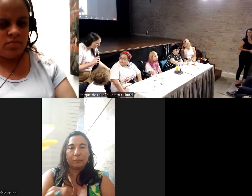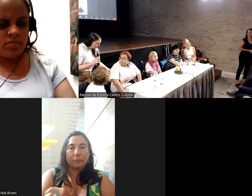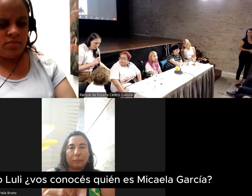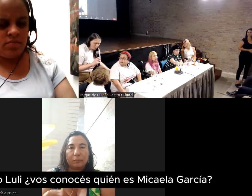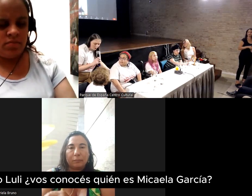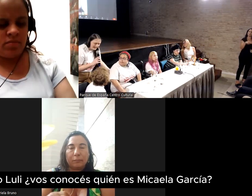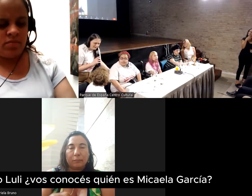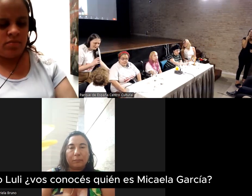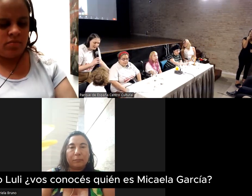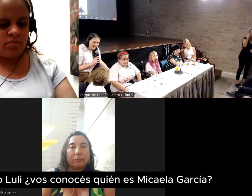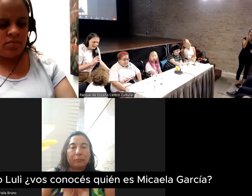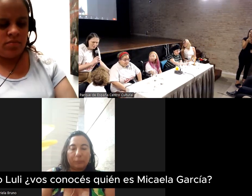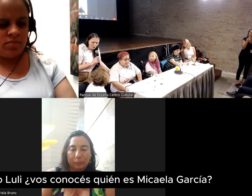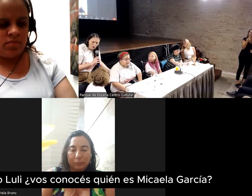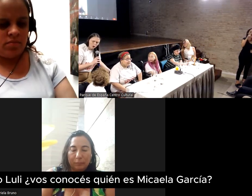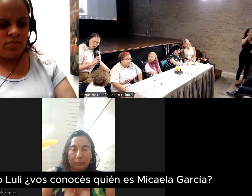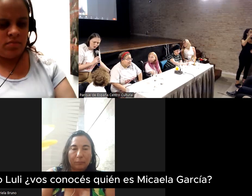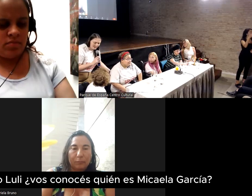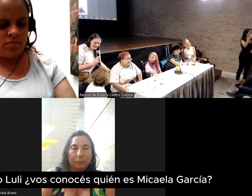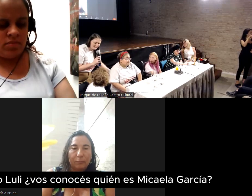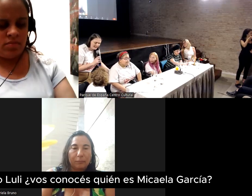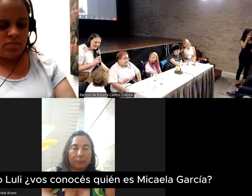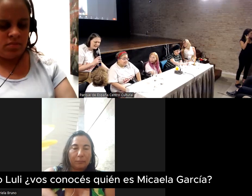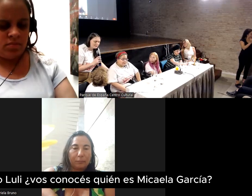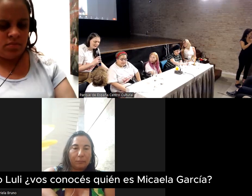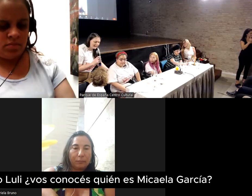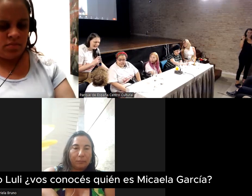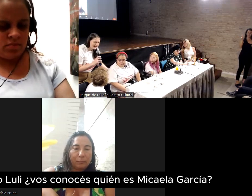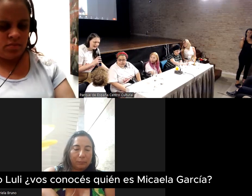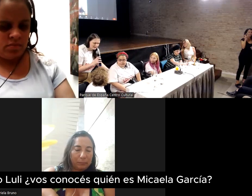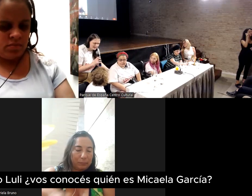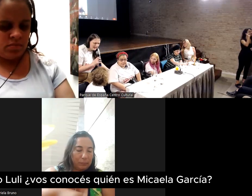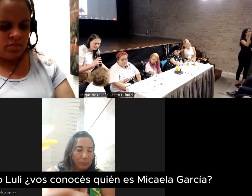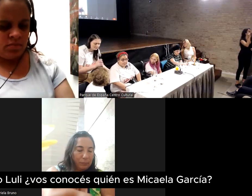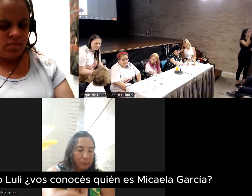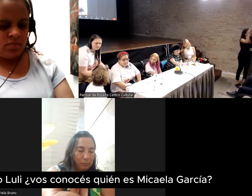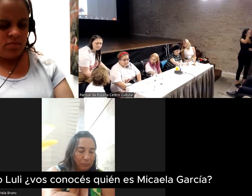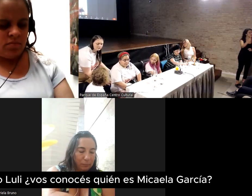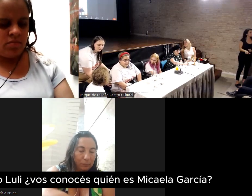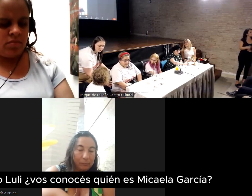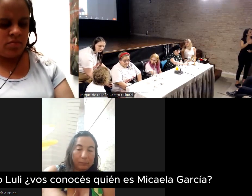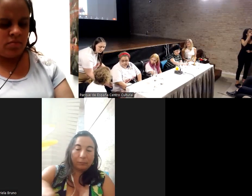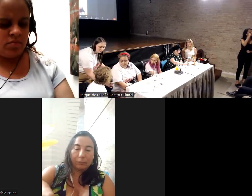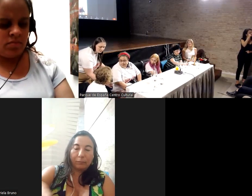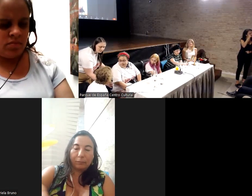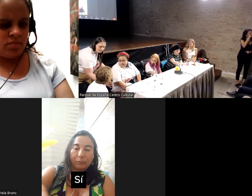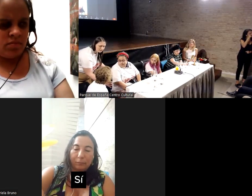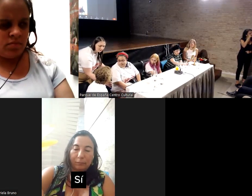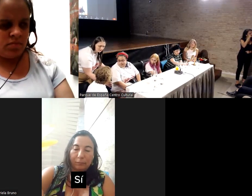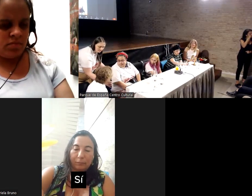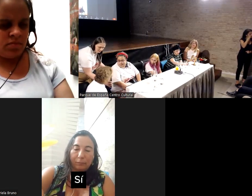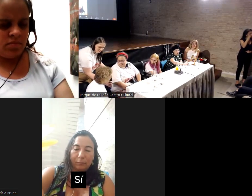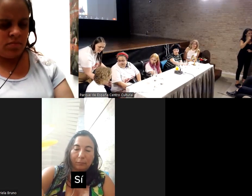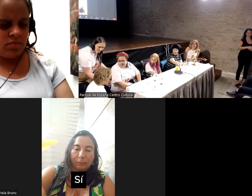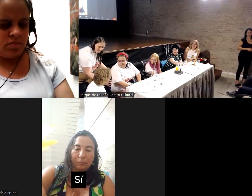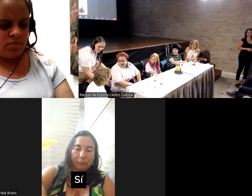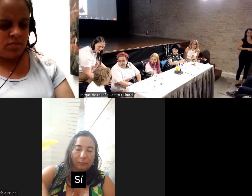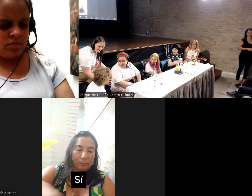bueno te pregunto luli vos conocés Quién es Micaela García